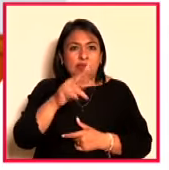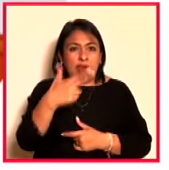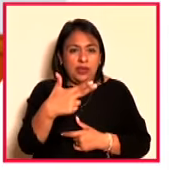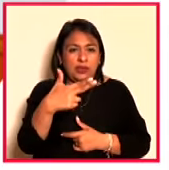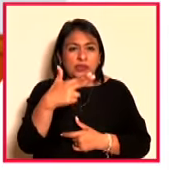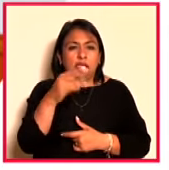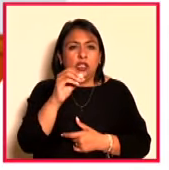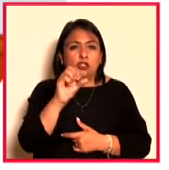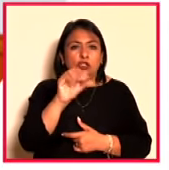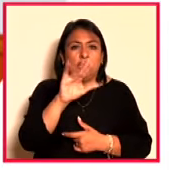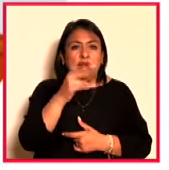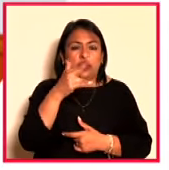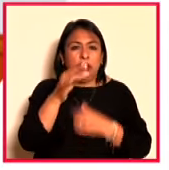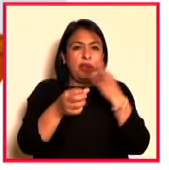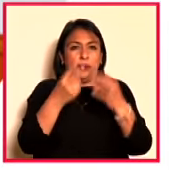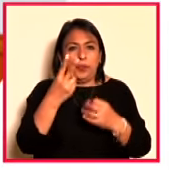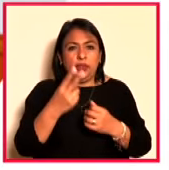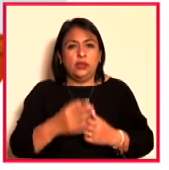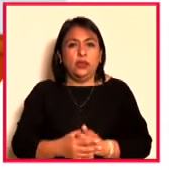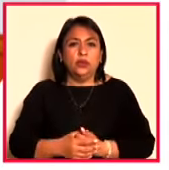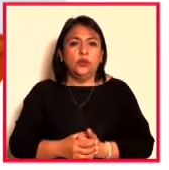Óscar Helguera, Noticias 22.